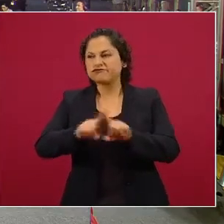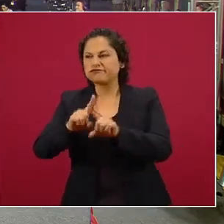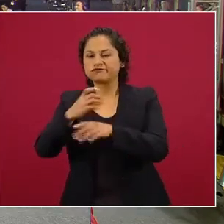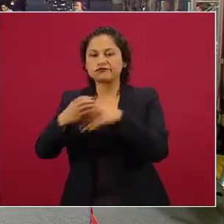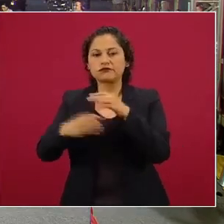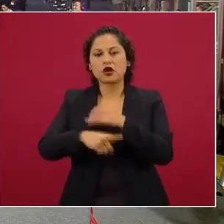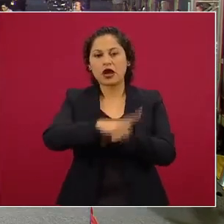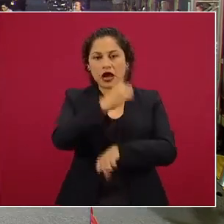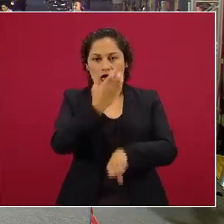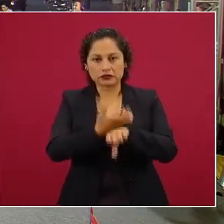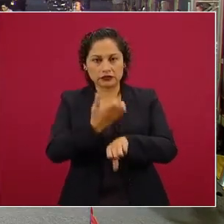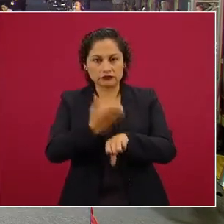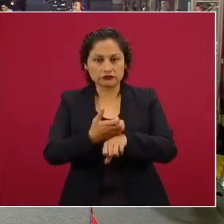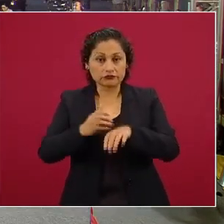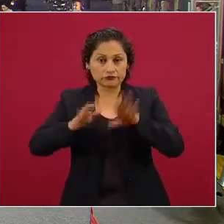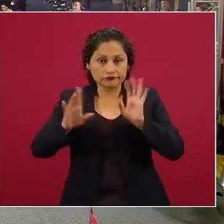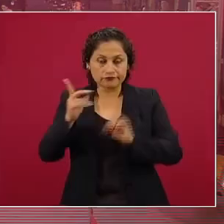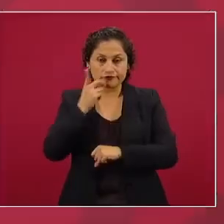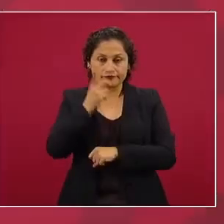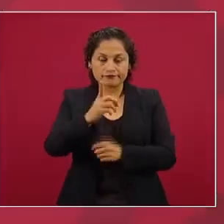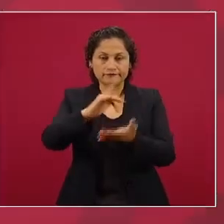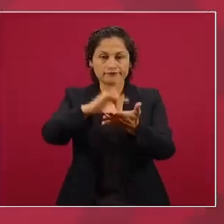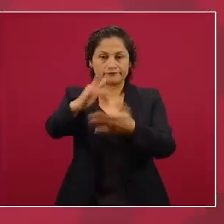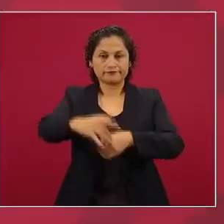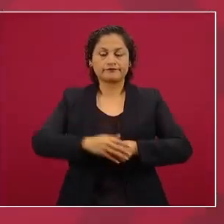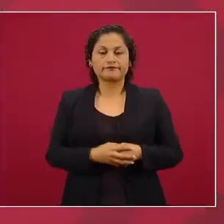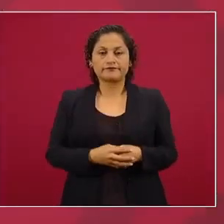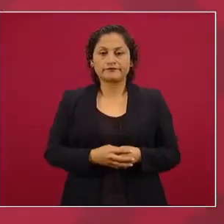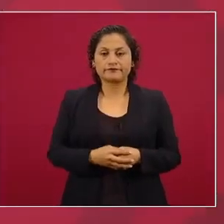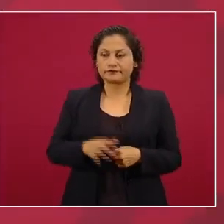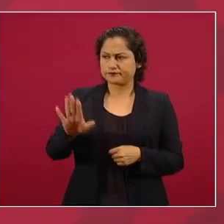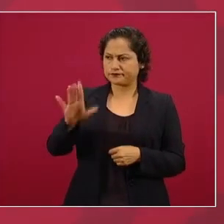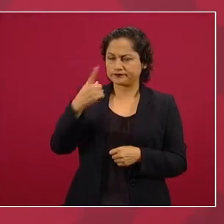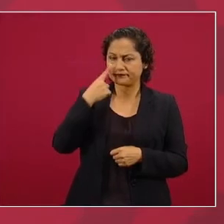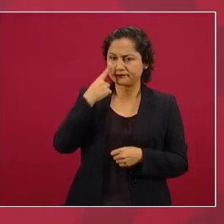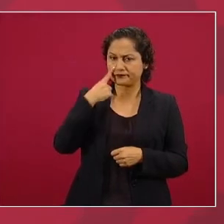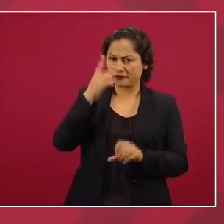hay ningún acuerdo, eso es